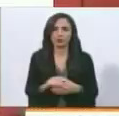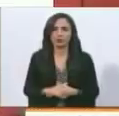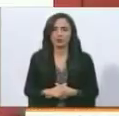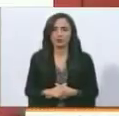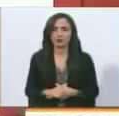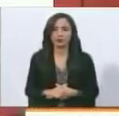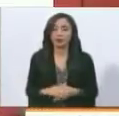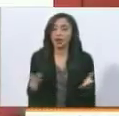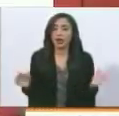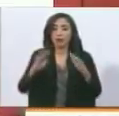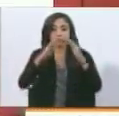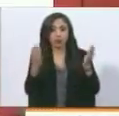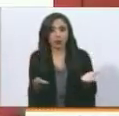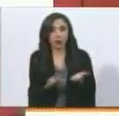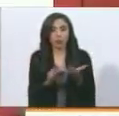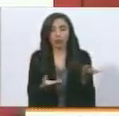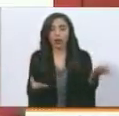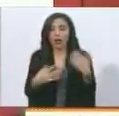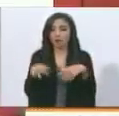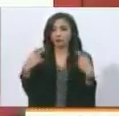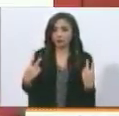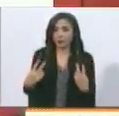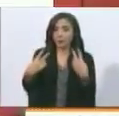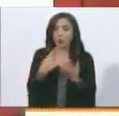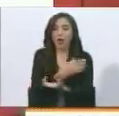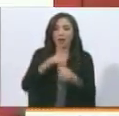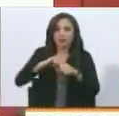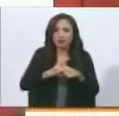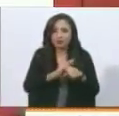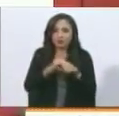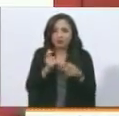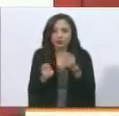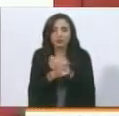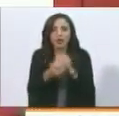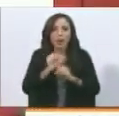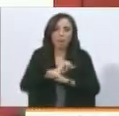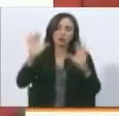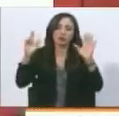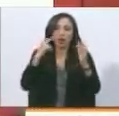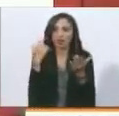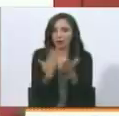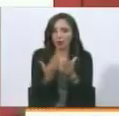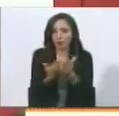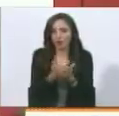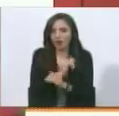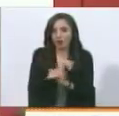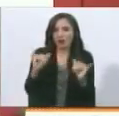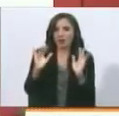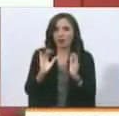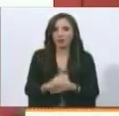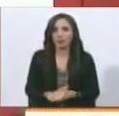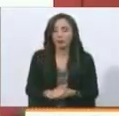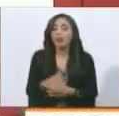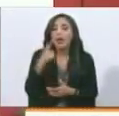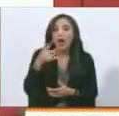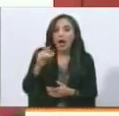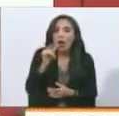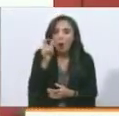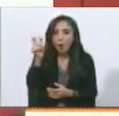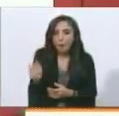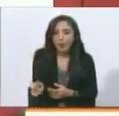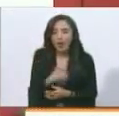El mundo entero vio que explotó un dron. Eso está comprobado. El mundo entero sabe que existe un señor apellido